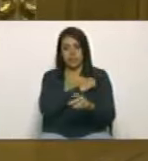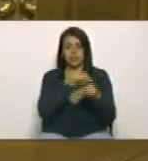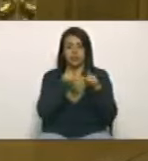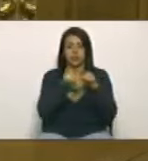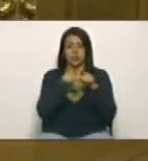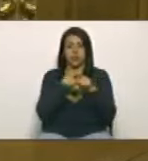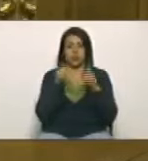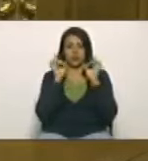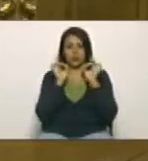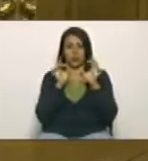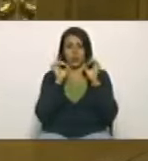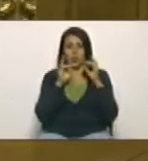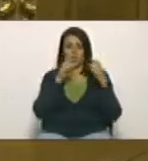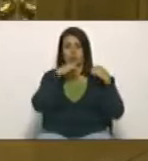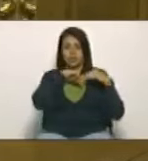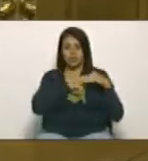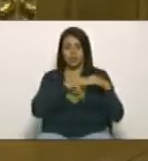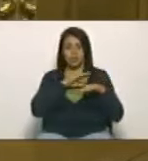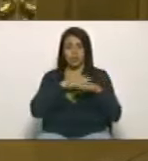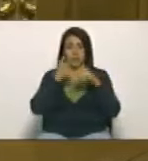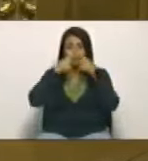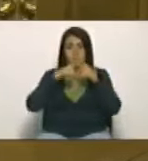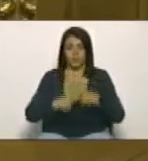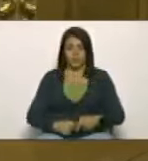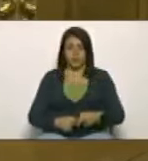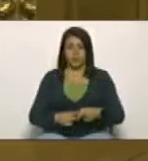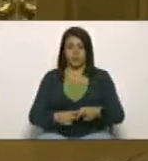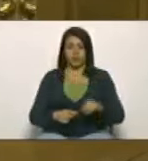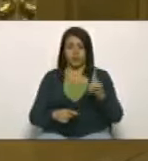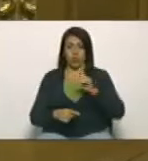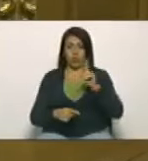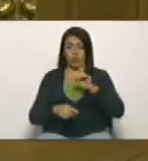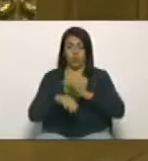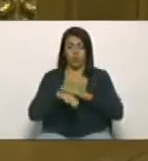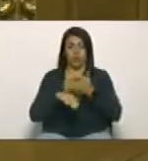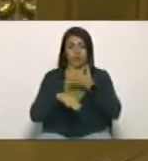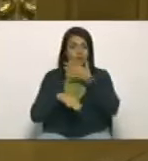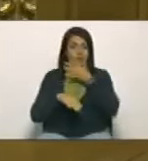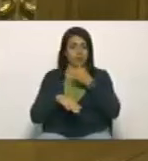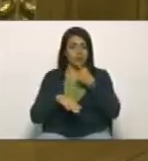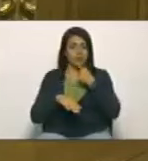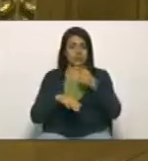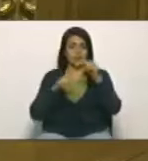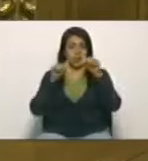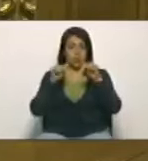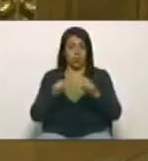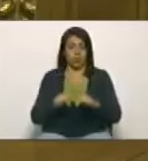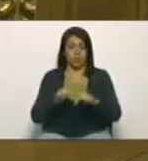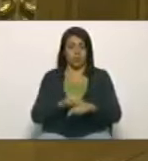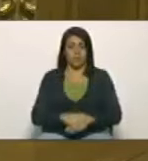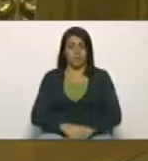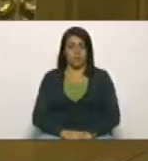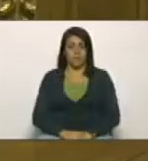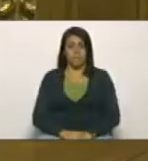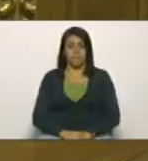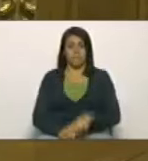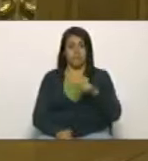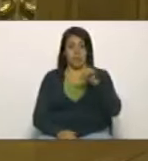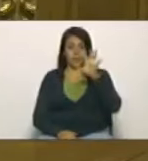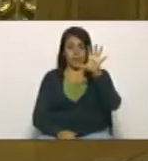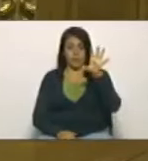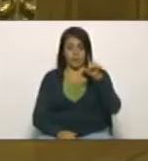alma, porque no es solo contabilizar números, porque es fácil decir hoy que en